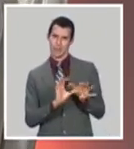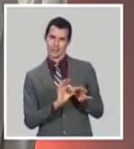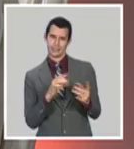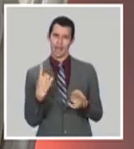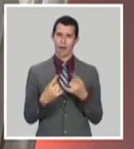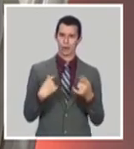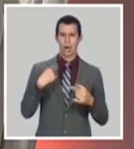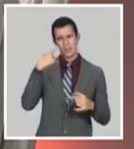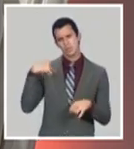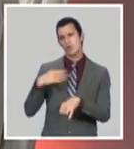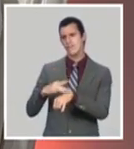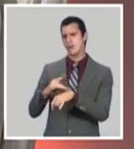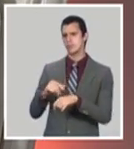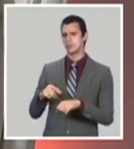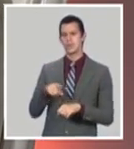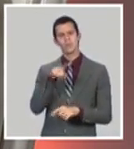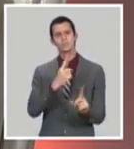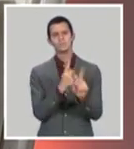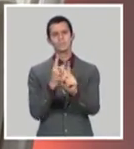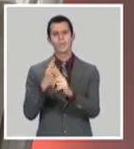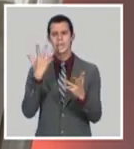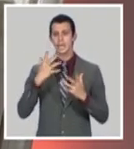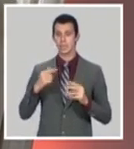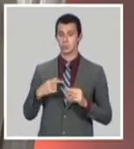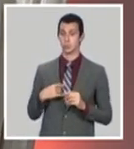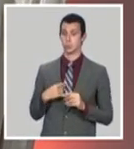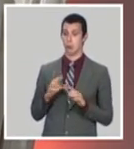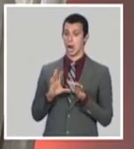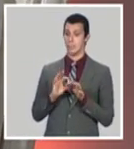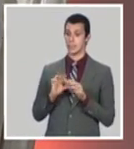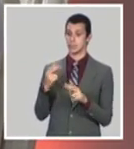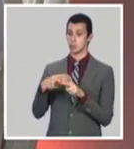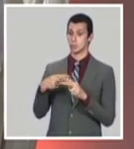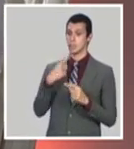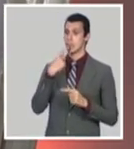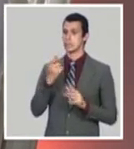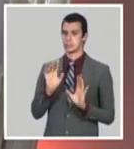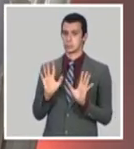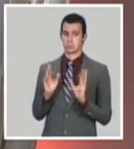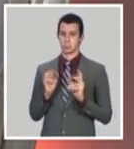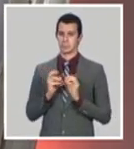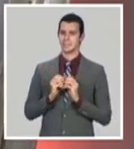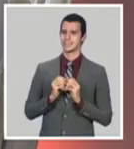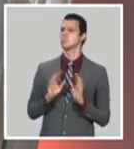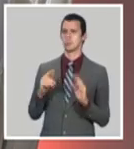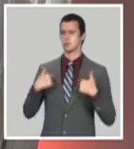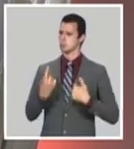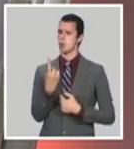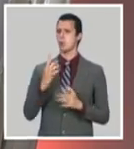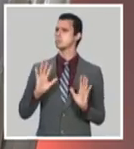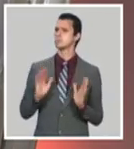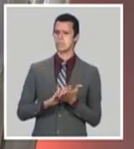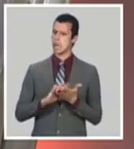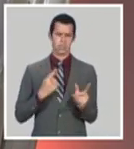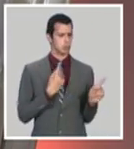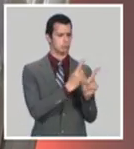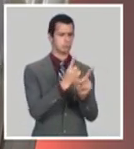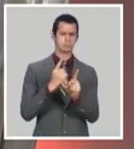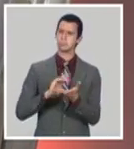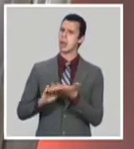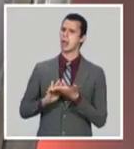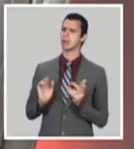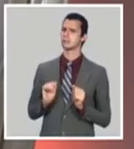de La Habana puntualmente, los contactos hoy no lo hemos podido aislar en centros. Hemos tenido que usar los centros que estaban